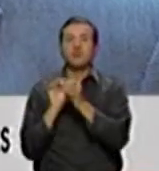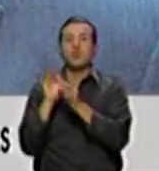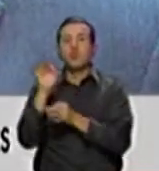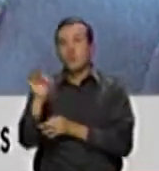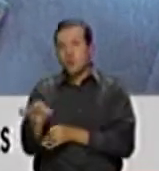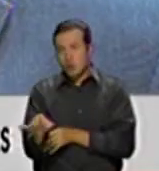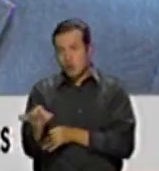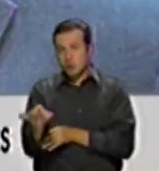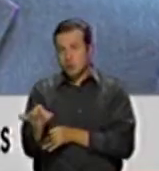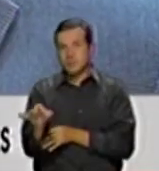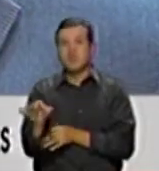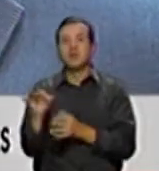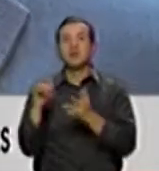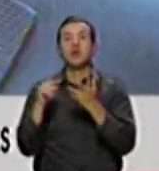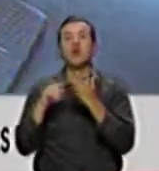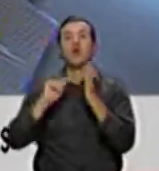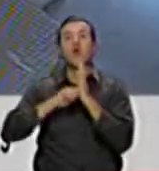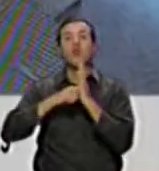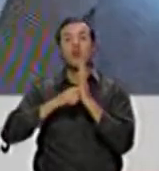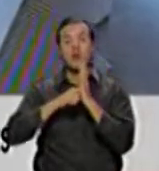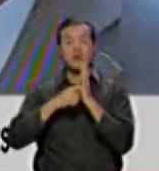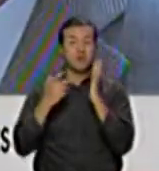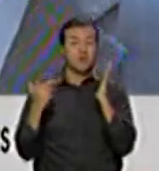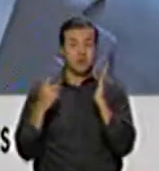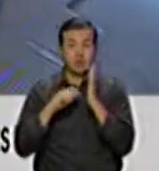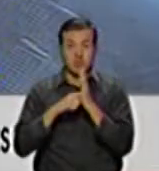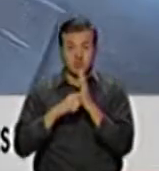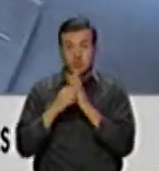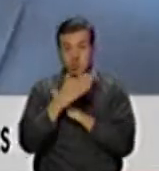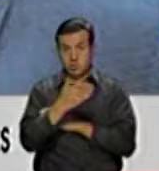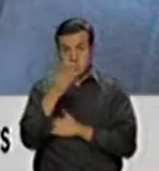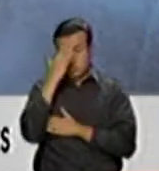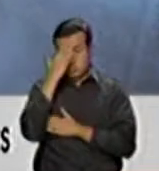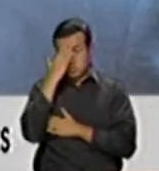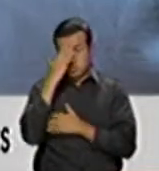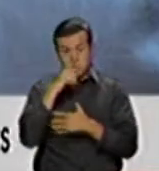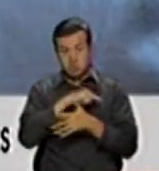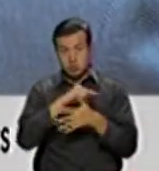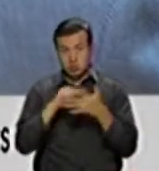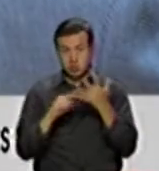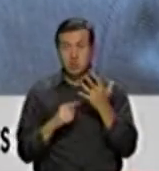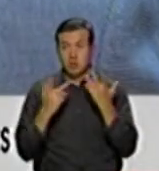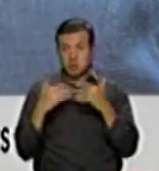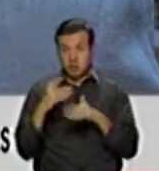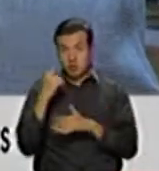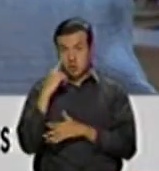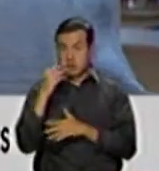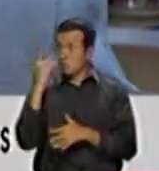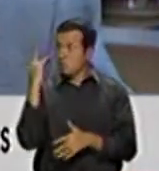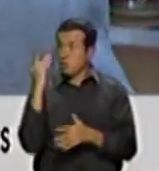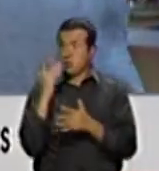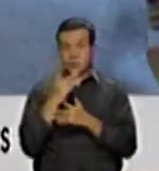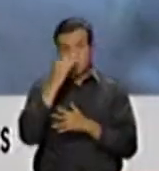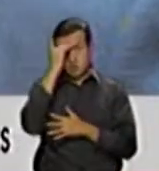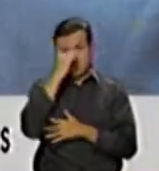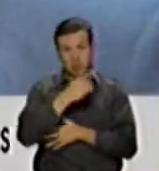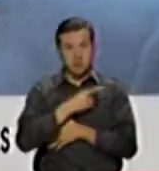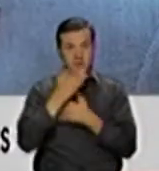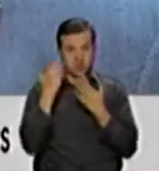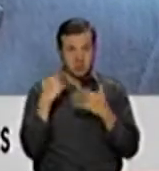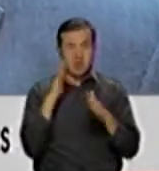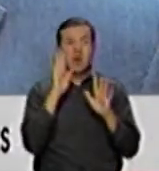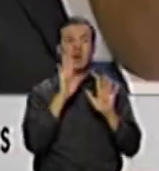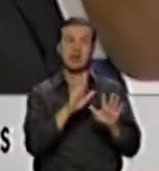Pueblo y lo de la Contraloría General del Estado, como es de conocimiento público, ha existido ahí una resolución dejar